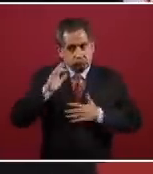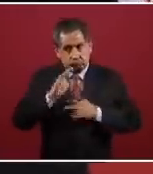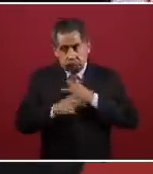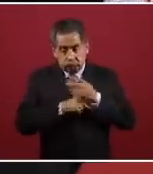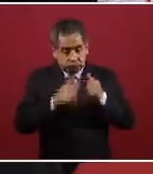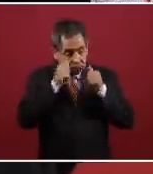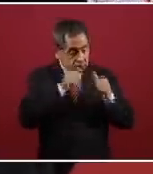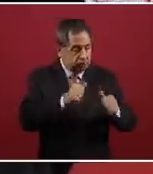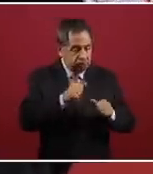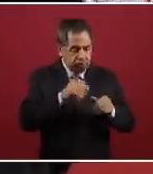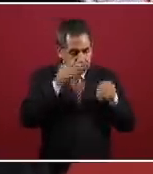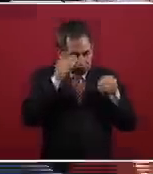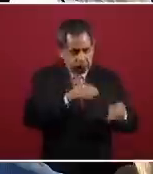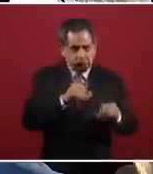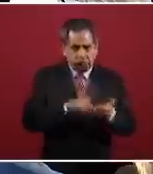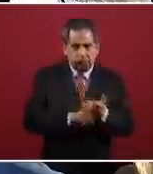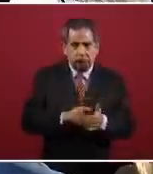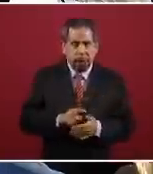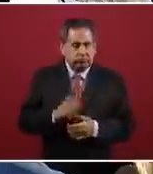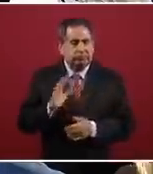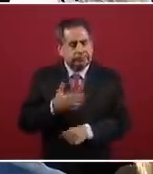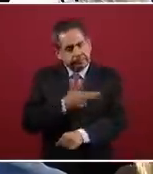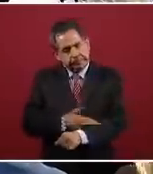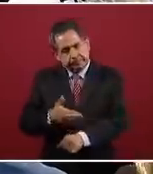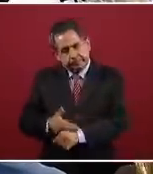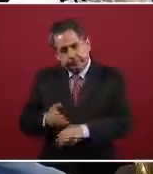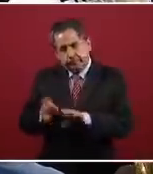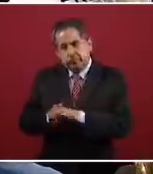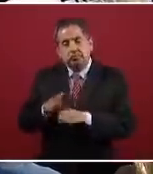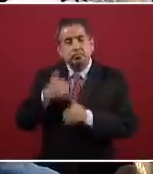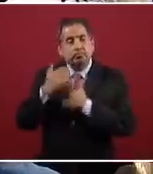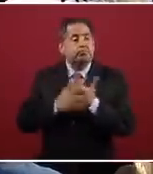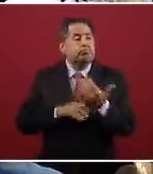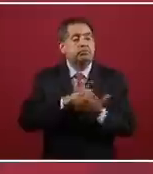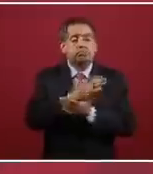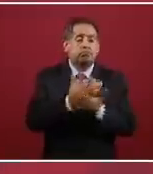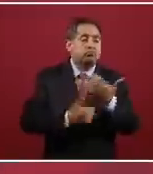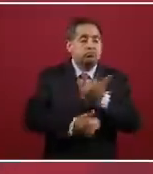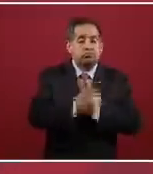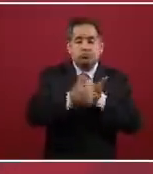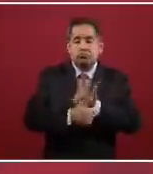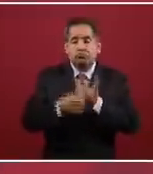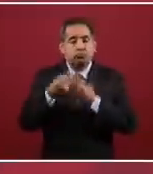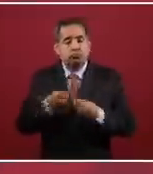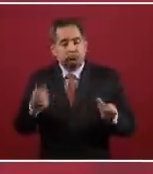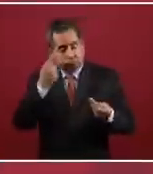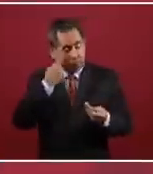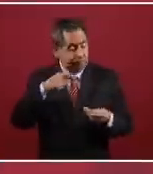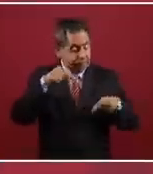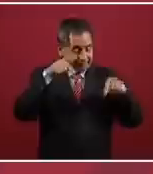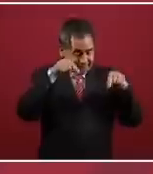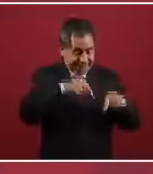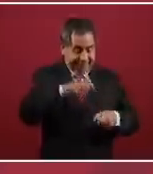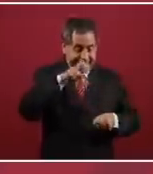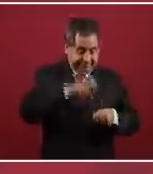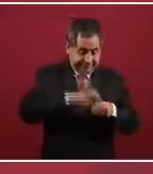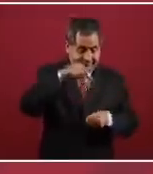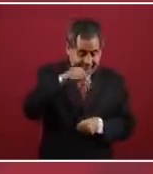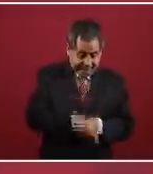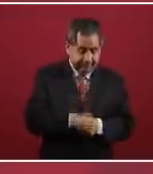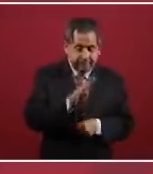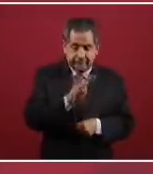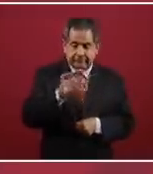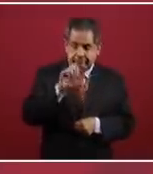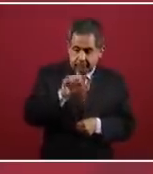Estamos sobre él, ya se están preparando las licitaciones para promover la generación in situ,